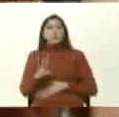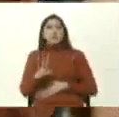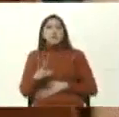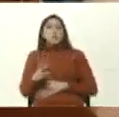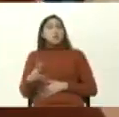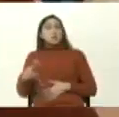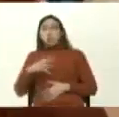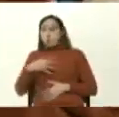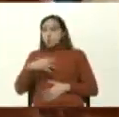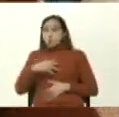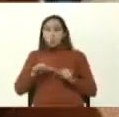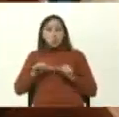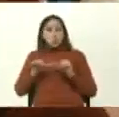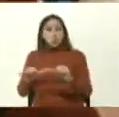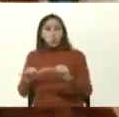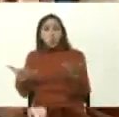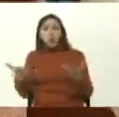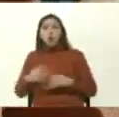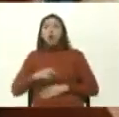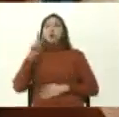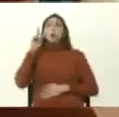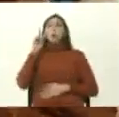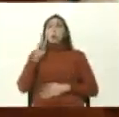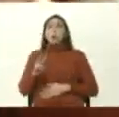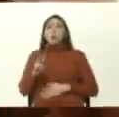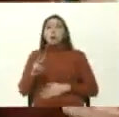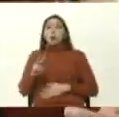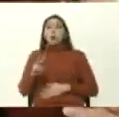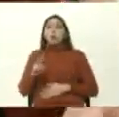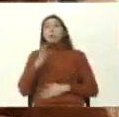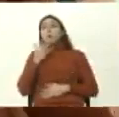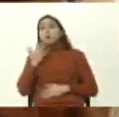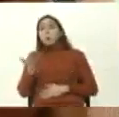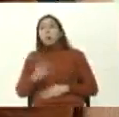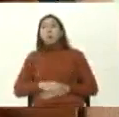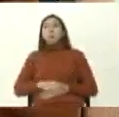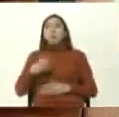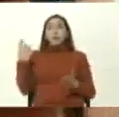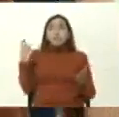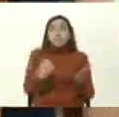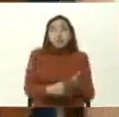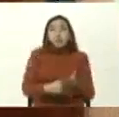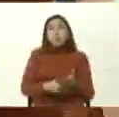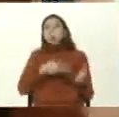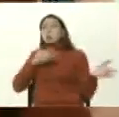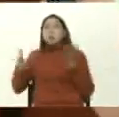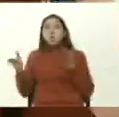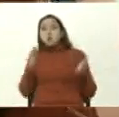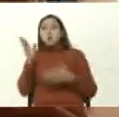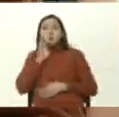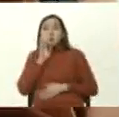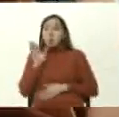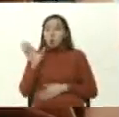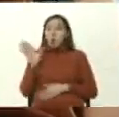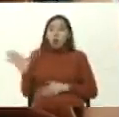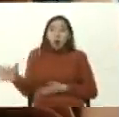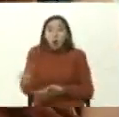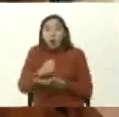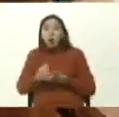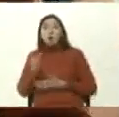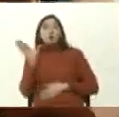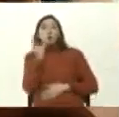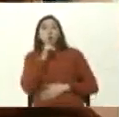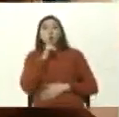imposibilidad de seguir avanzando. Cuando nosotros vemos un aseo urbano que tenemos que pagar pero que no recibimos el servicio, y a su vez tenemos que pagar a los entes